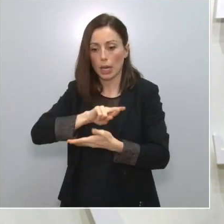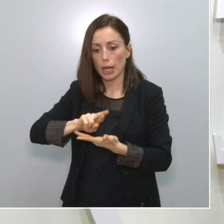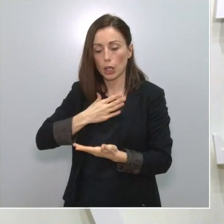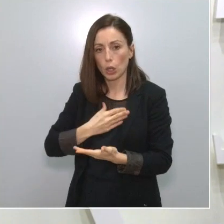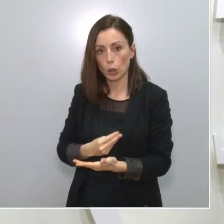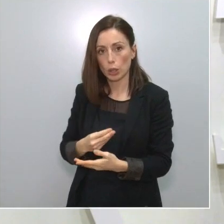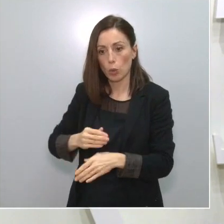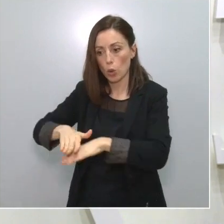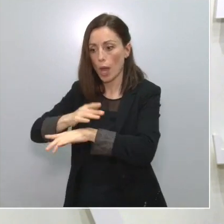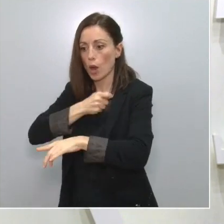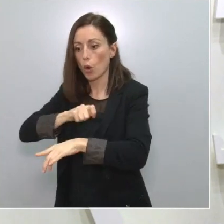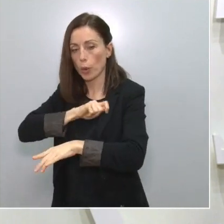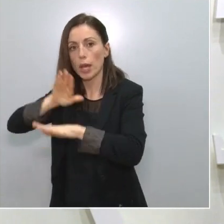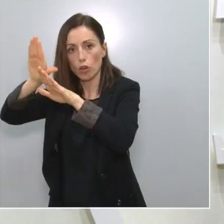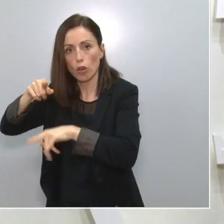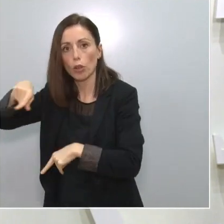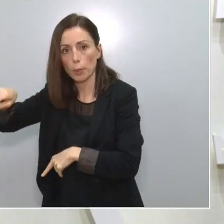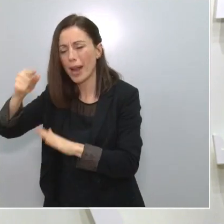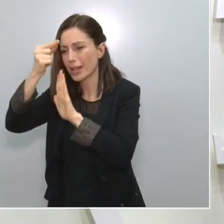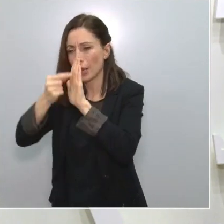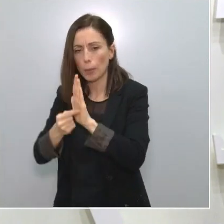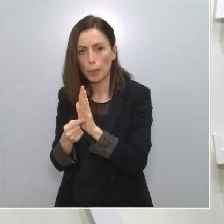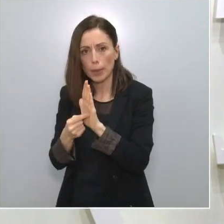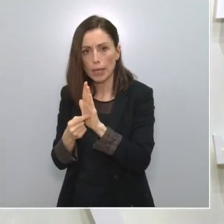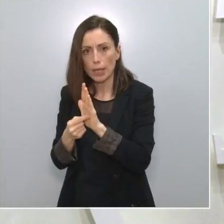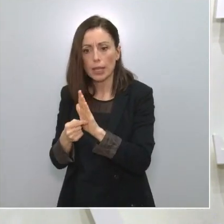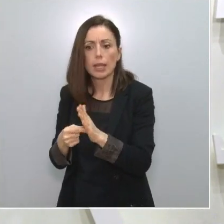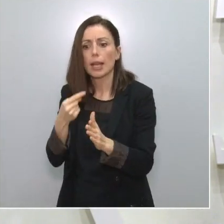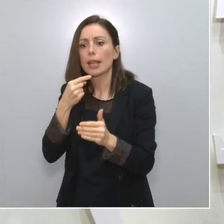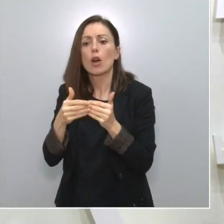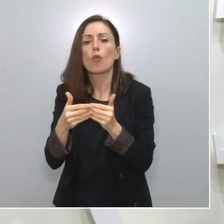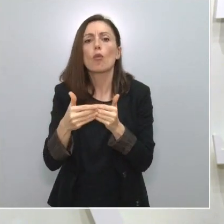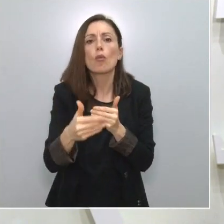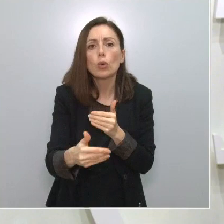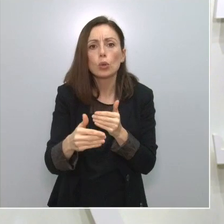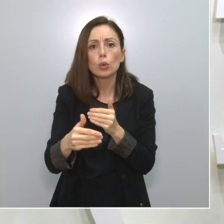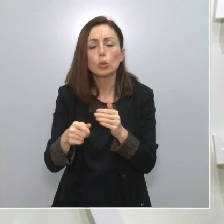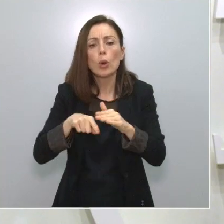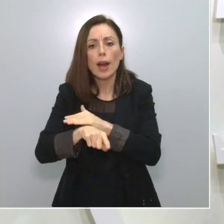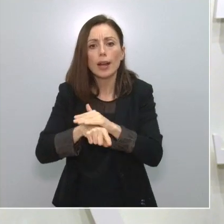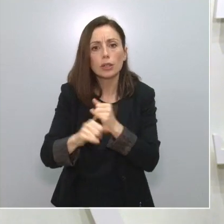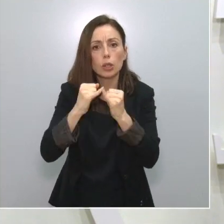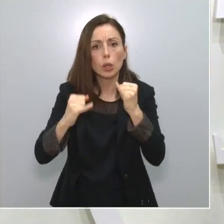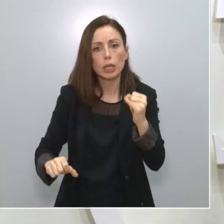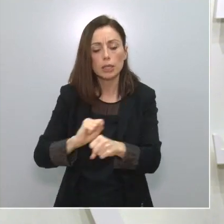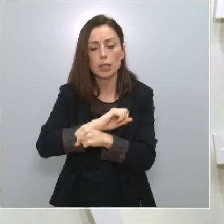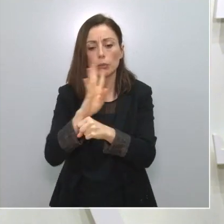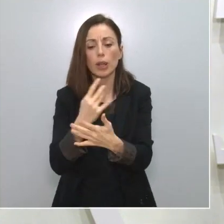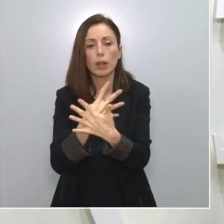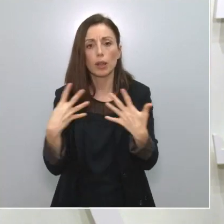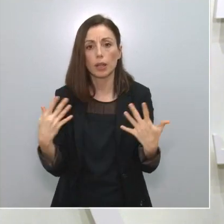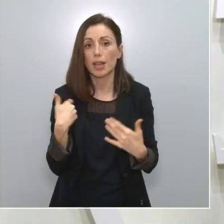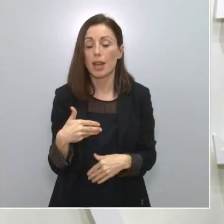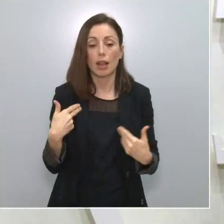el Gobierno de España en todas aquellas medidas que implante para la gestión de la crisis del COVID-19. Voy